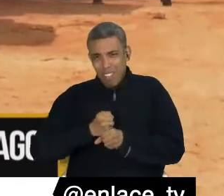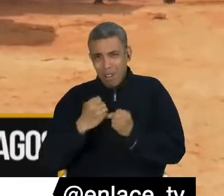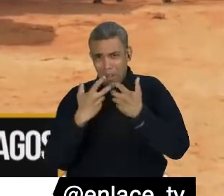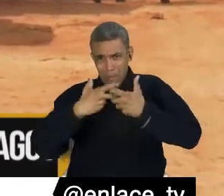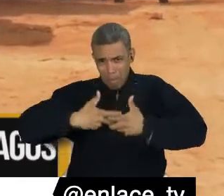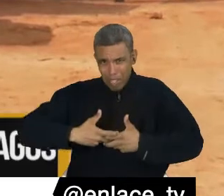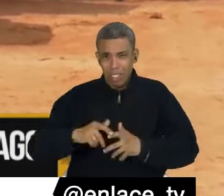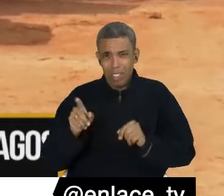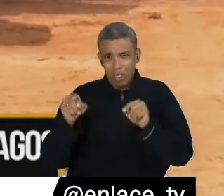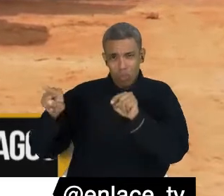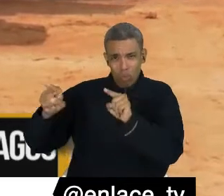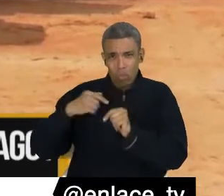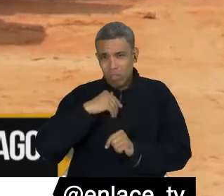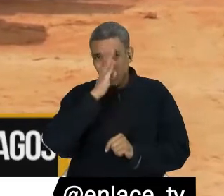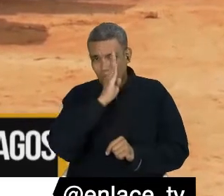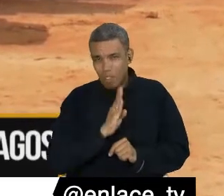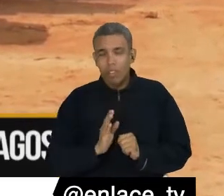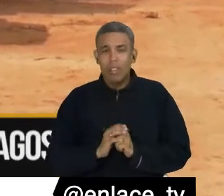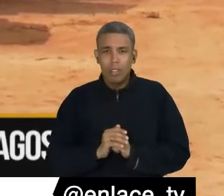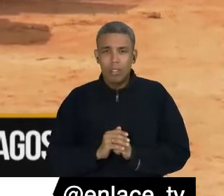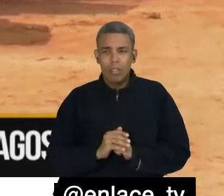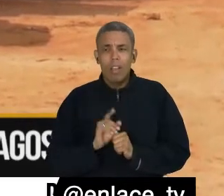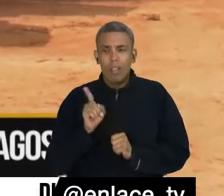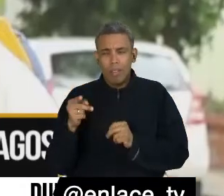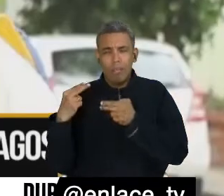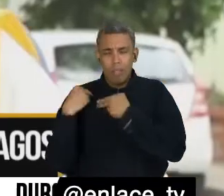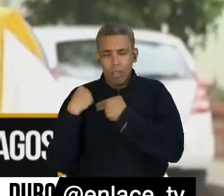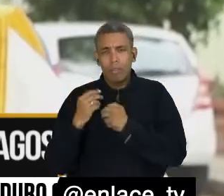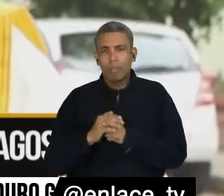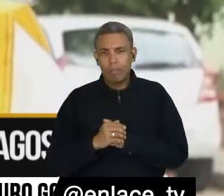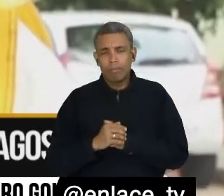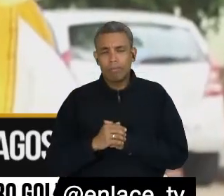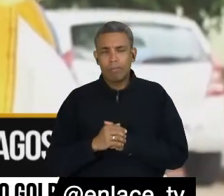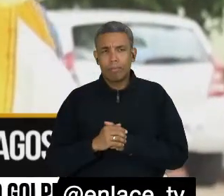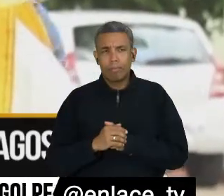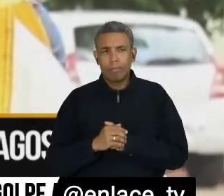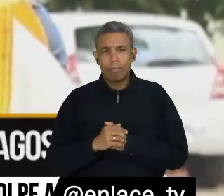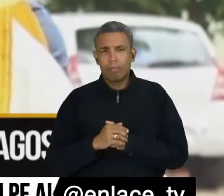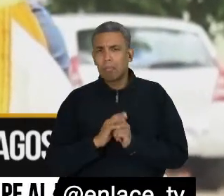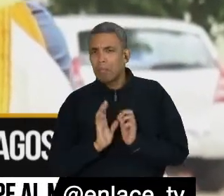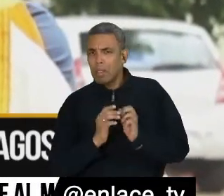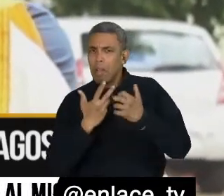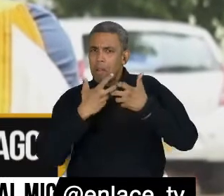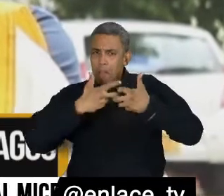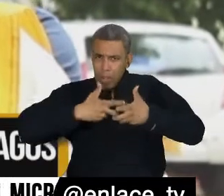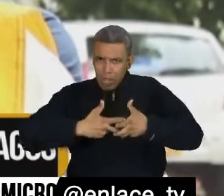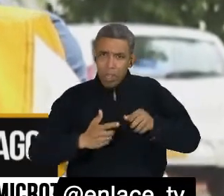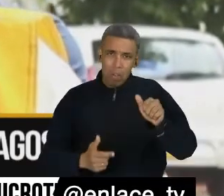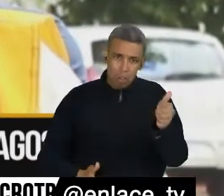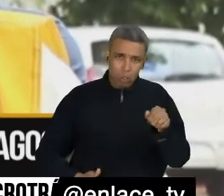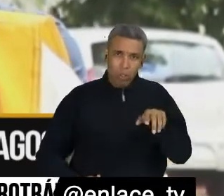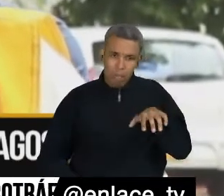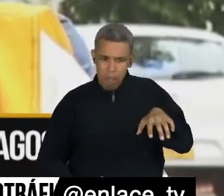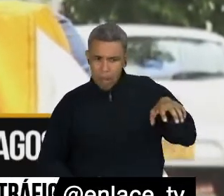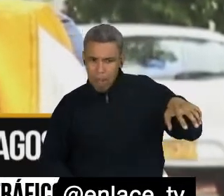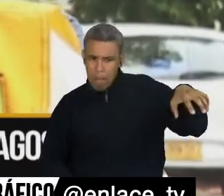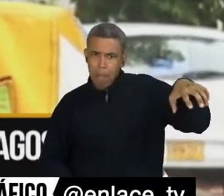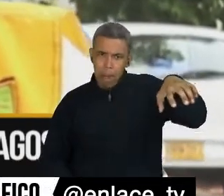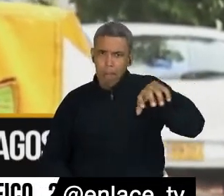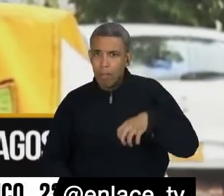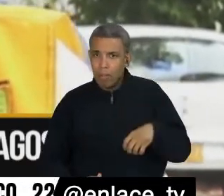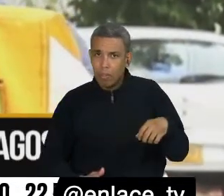empresas, proveedores y empresarios que le han suministrado una serie de servicios a Mota Engie y a todas las